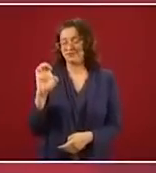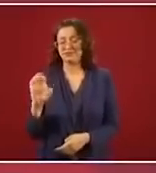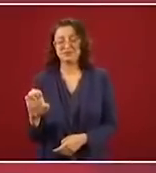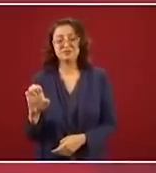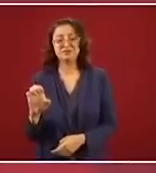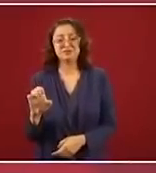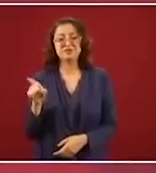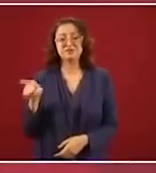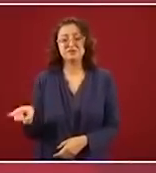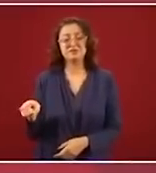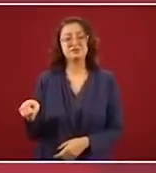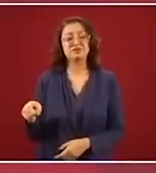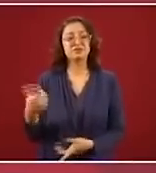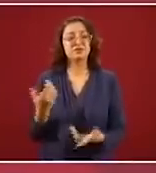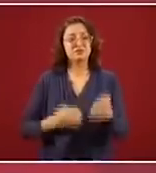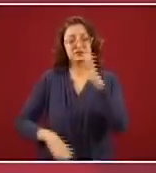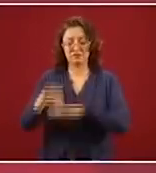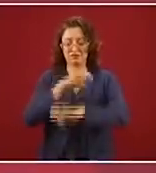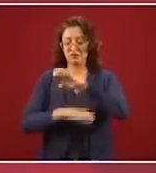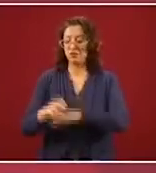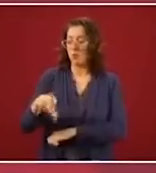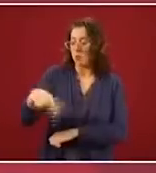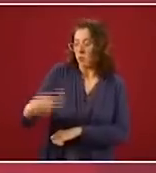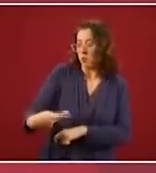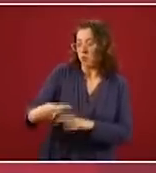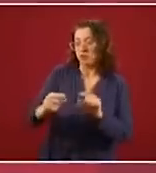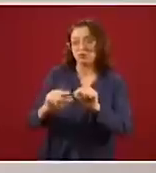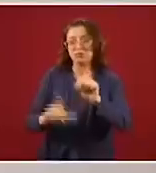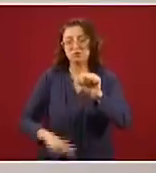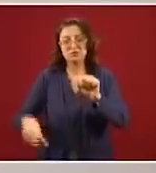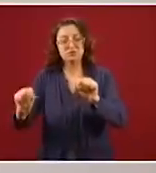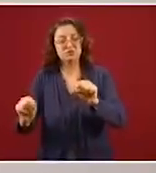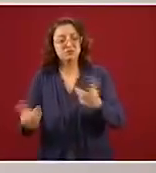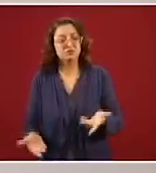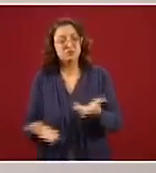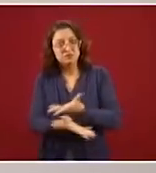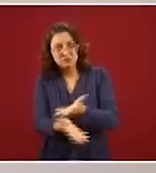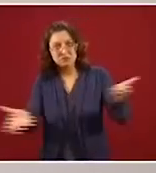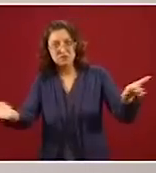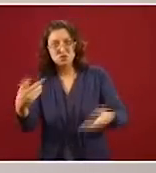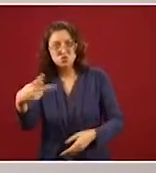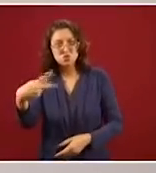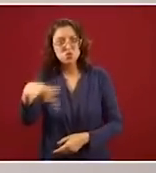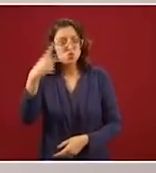es empresa pública, es de todos.